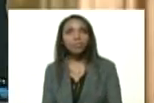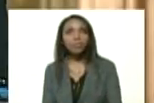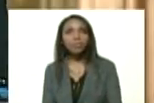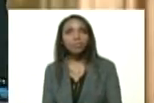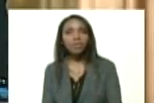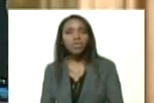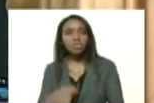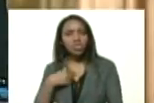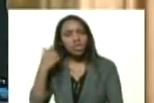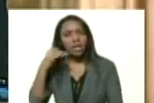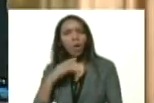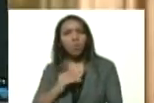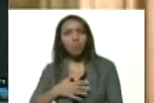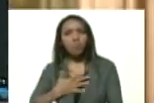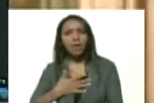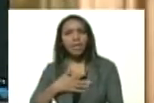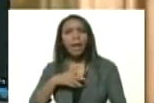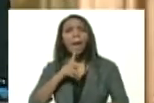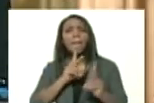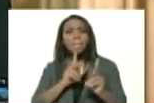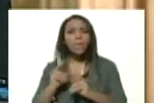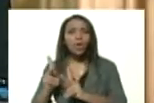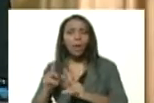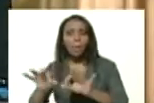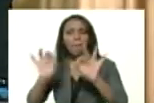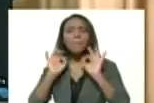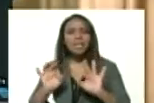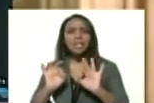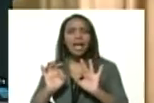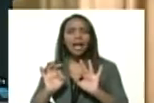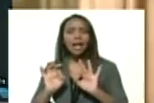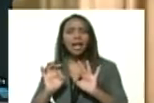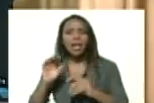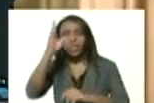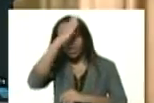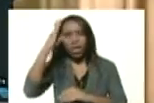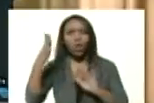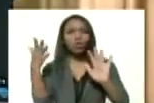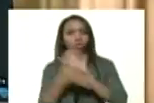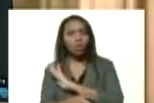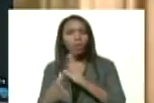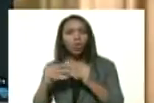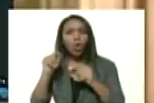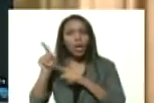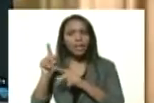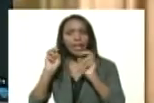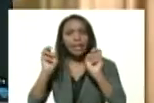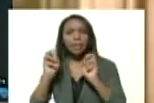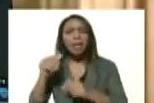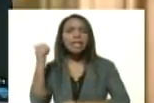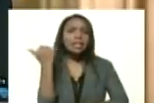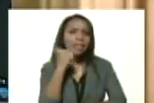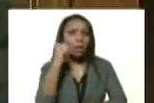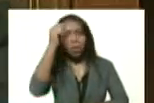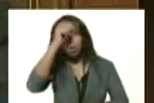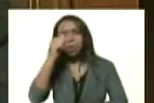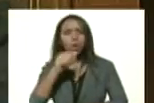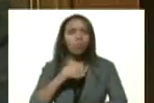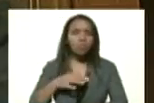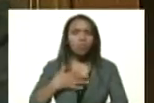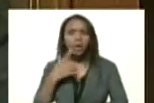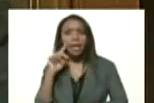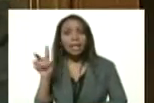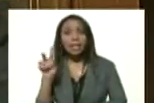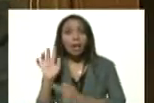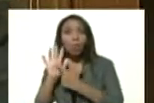yo creo que pudiera haber un programa especial de diosdado de todo este caso en estos días el sábado el domingo para